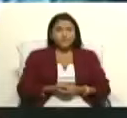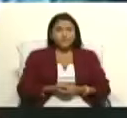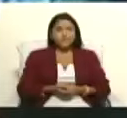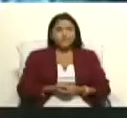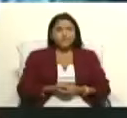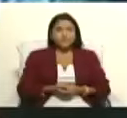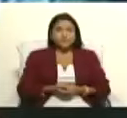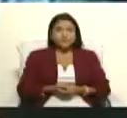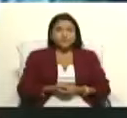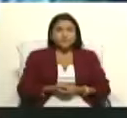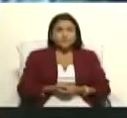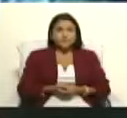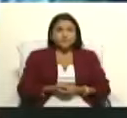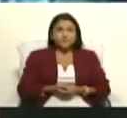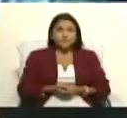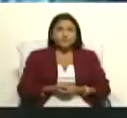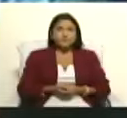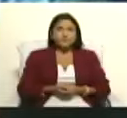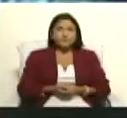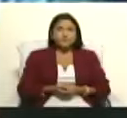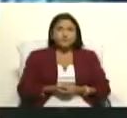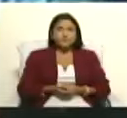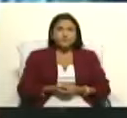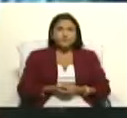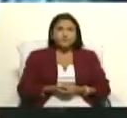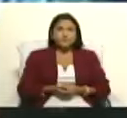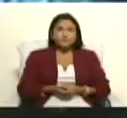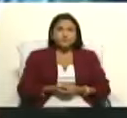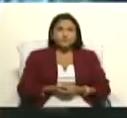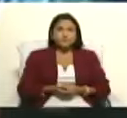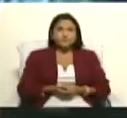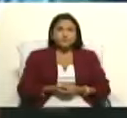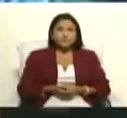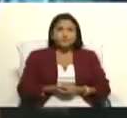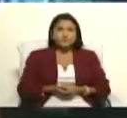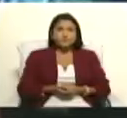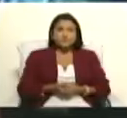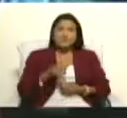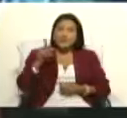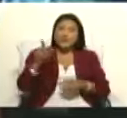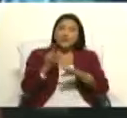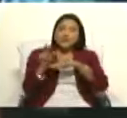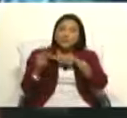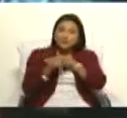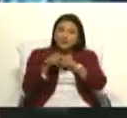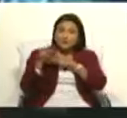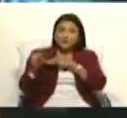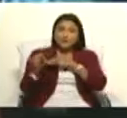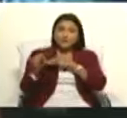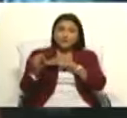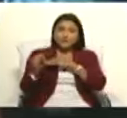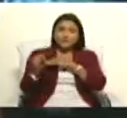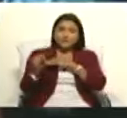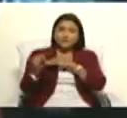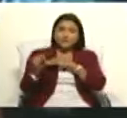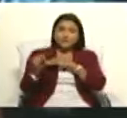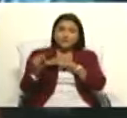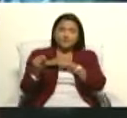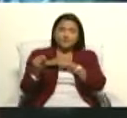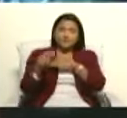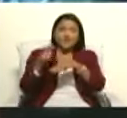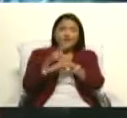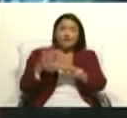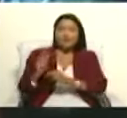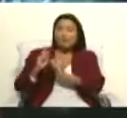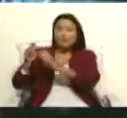títere de la Guyana sequi perdón de Guyana de la Guyana ese gobierno puesto allí por la exon